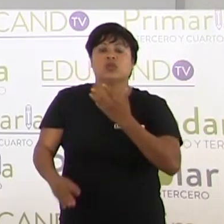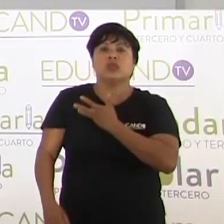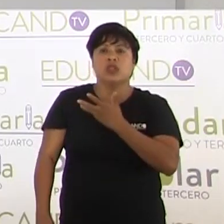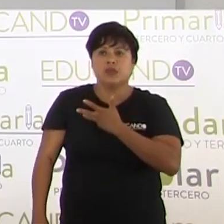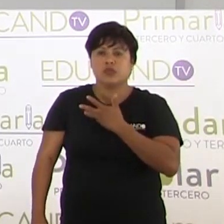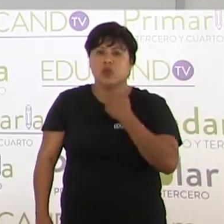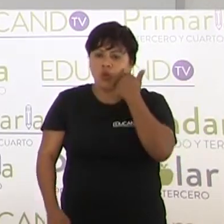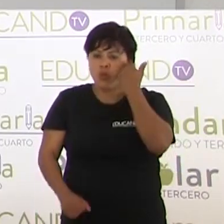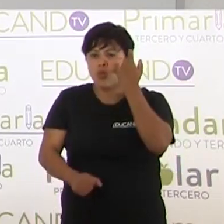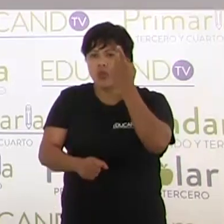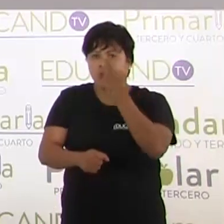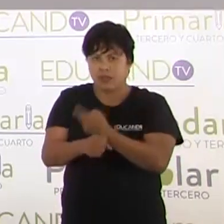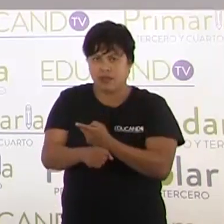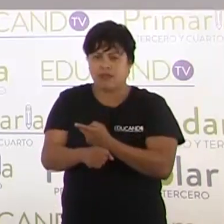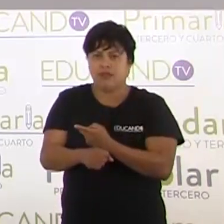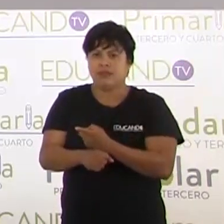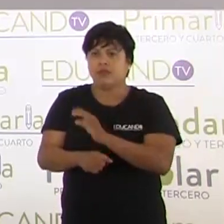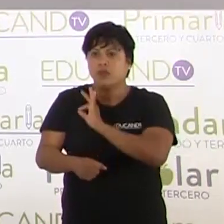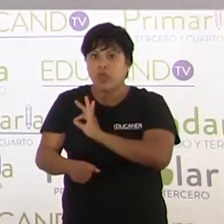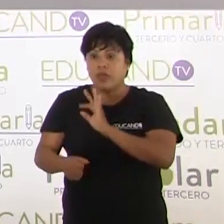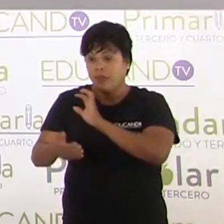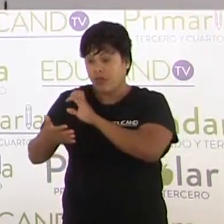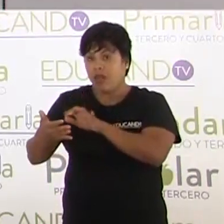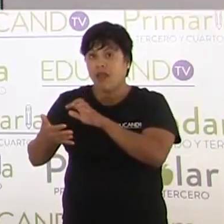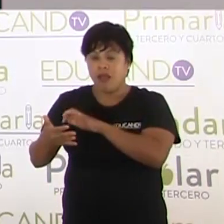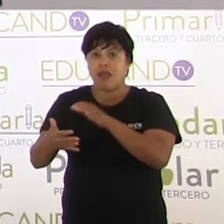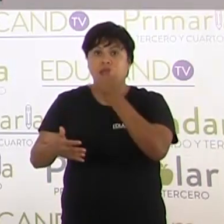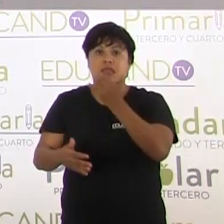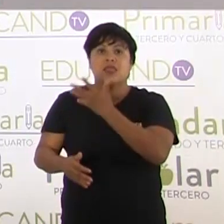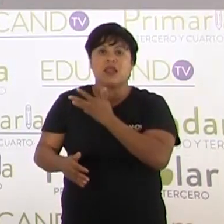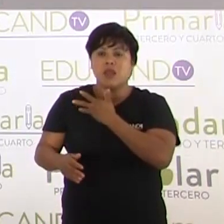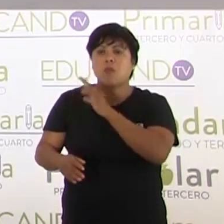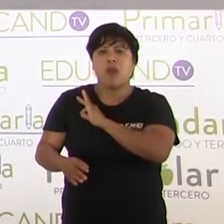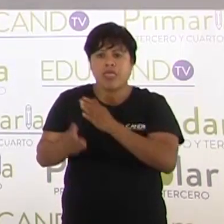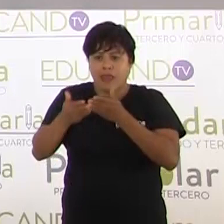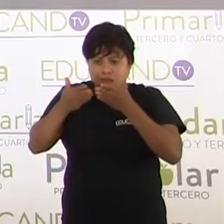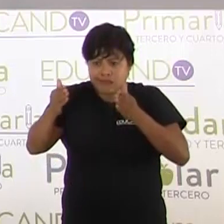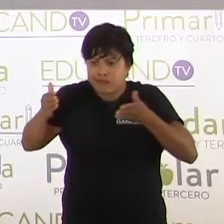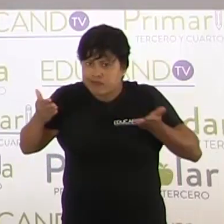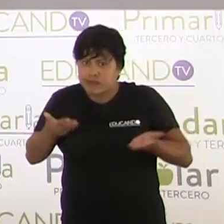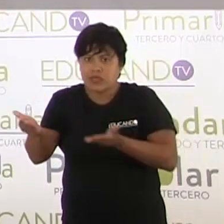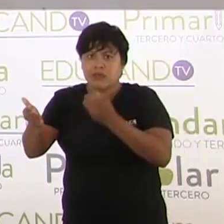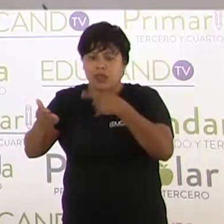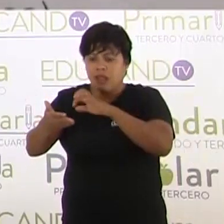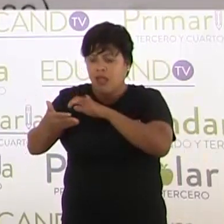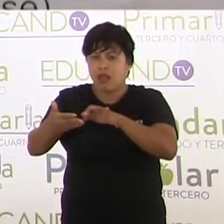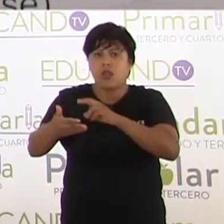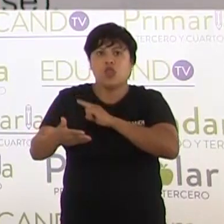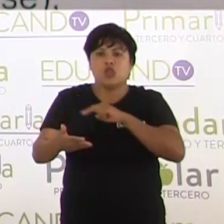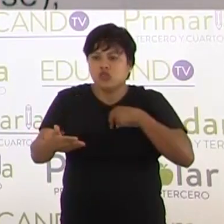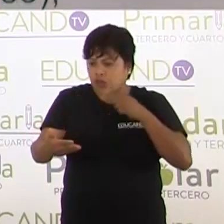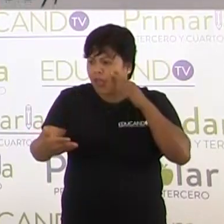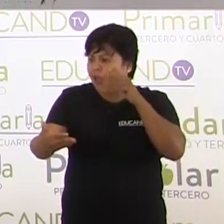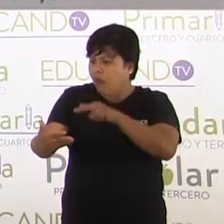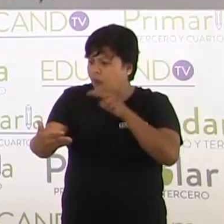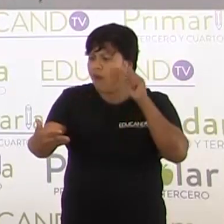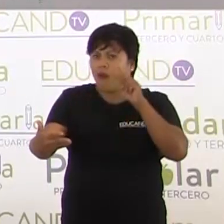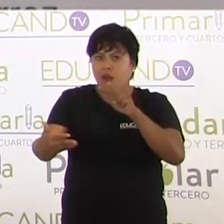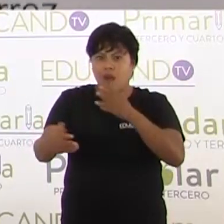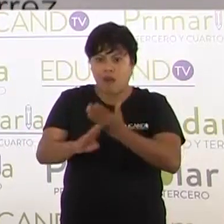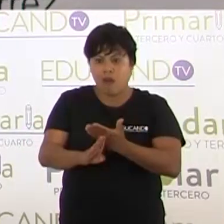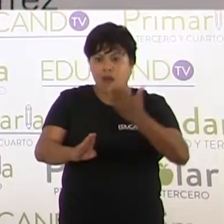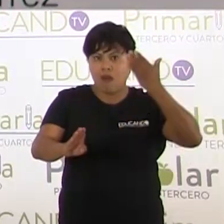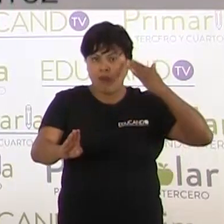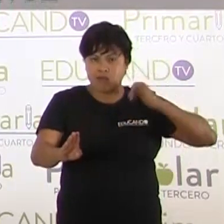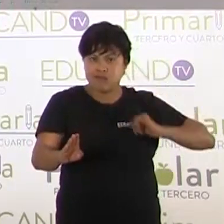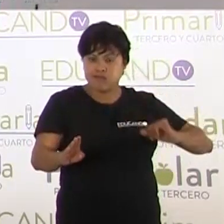la oportunidad de leer y tener acceso a ello, pues nos damos cuenta que en la época